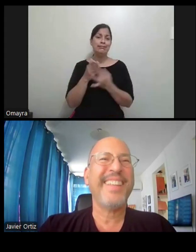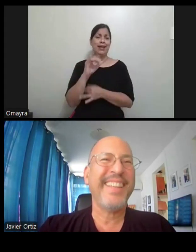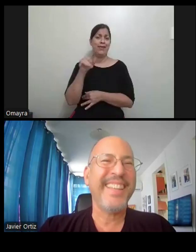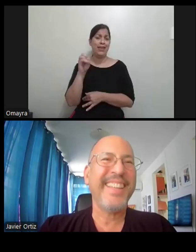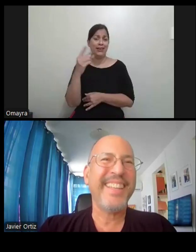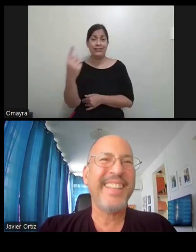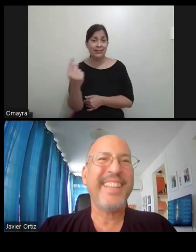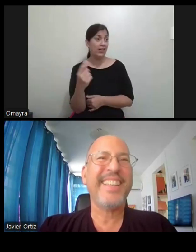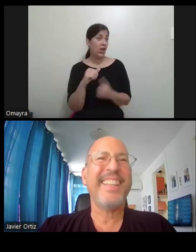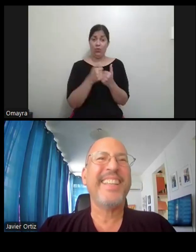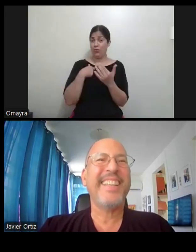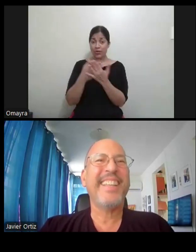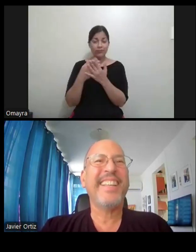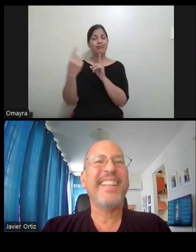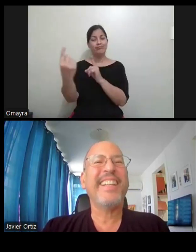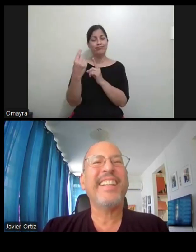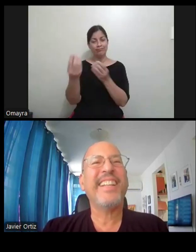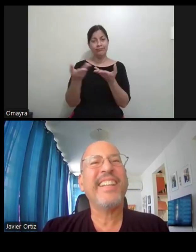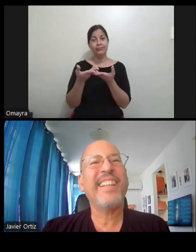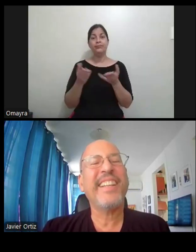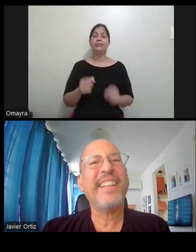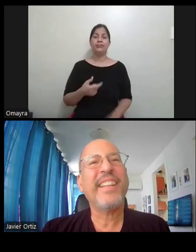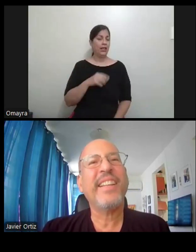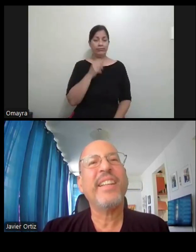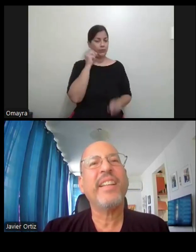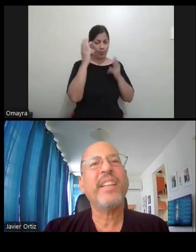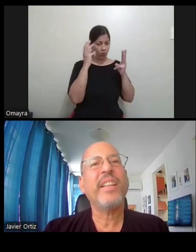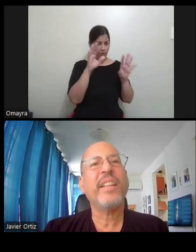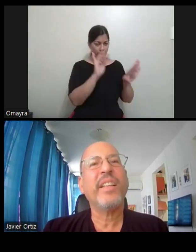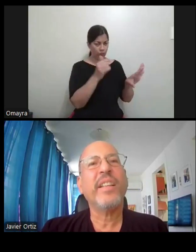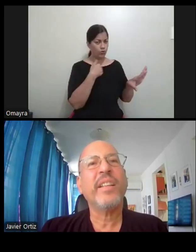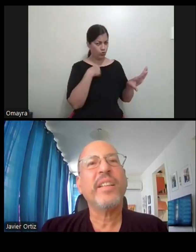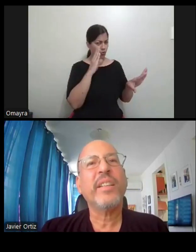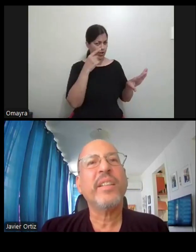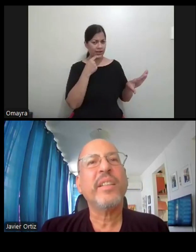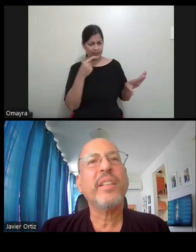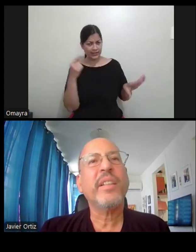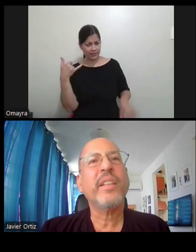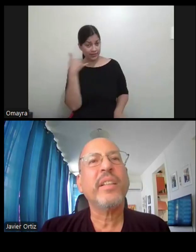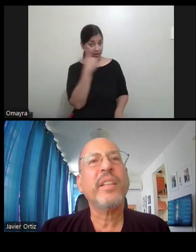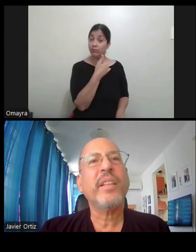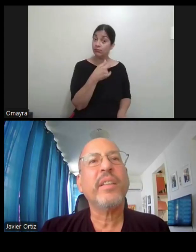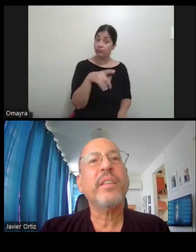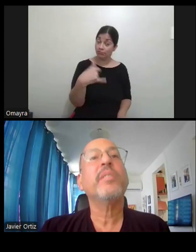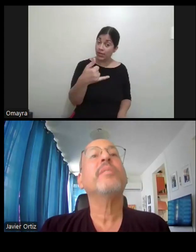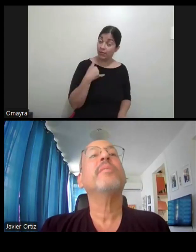llego a fulano? Y Javier me decía, no te preocupes, yo le voy a decir que te llame, y las personas me llamaban porque